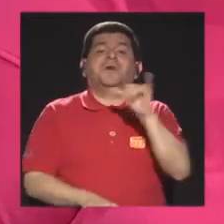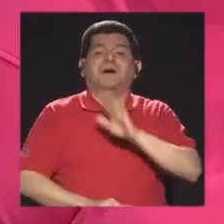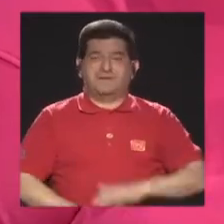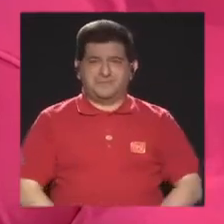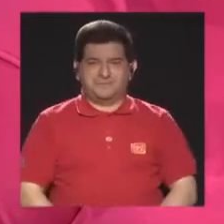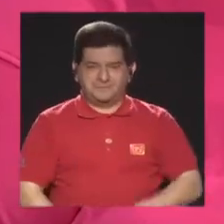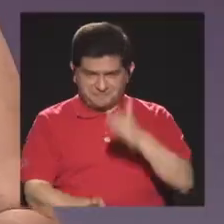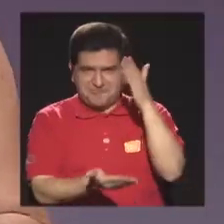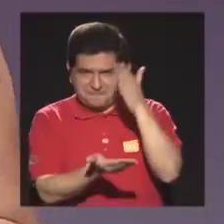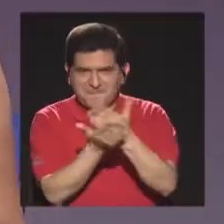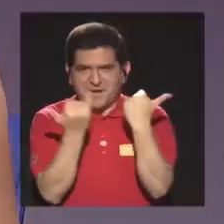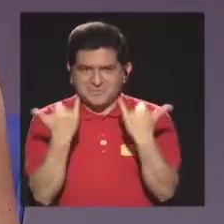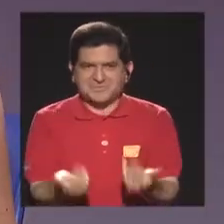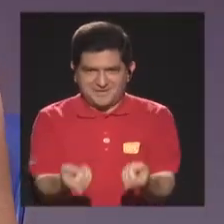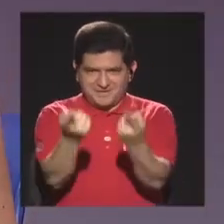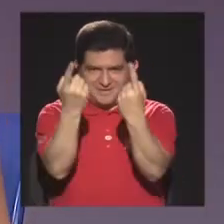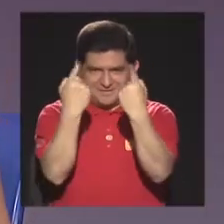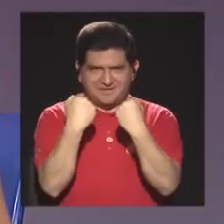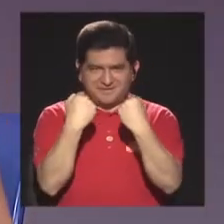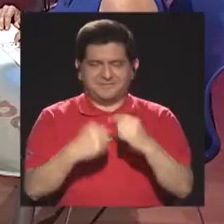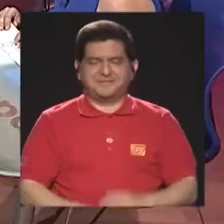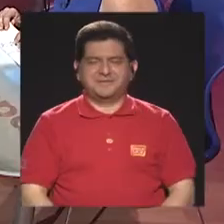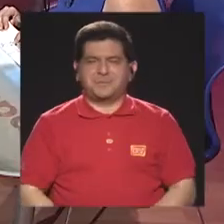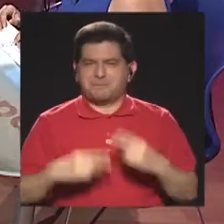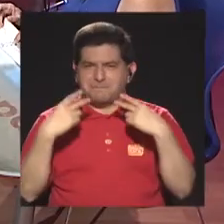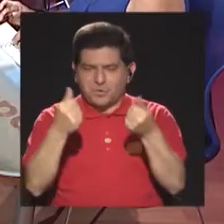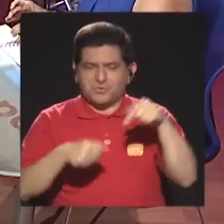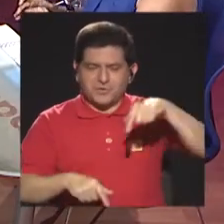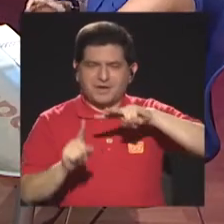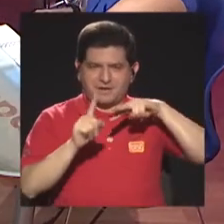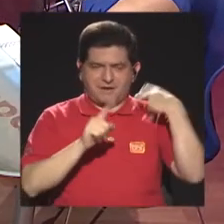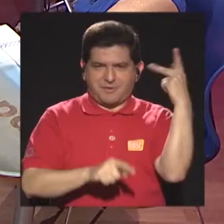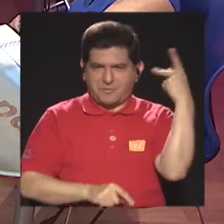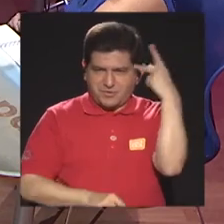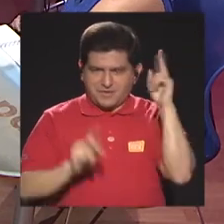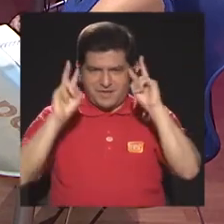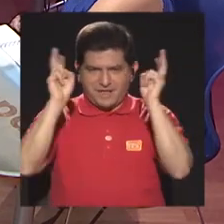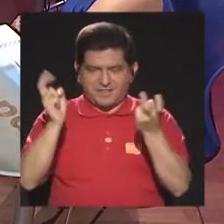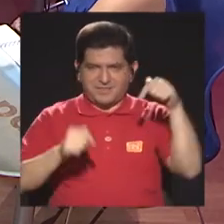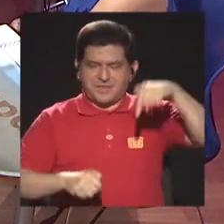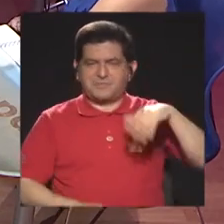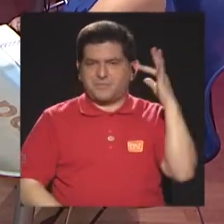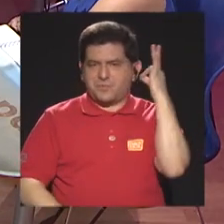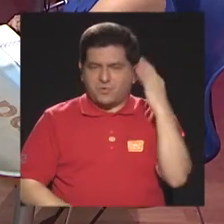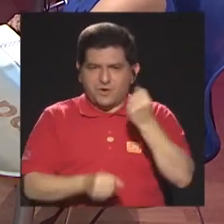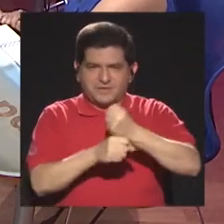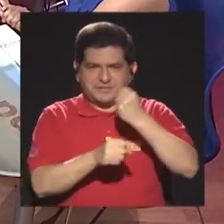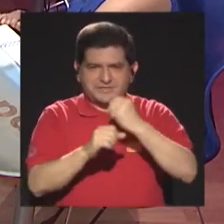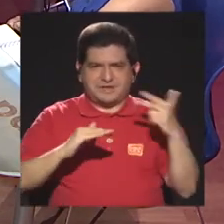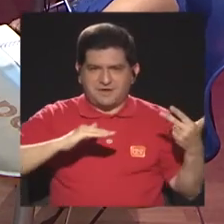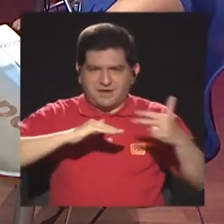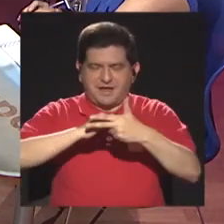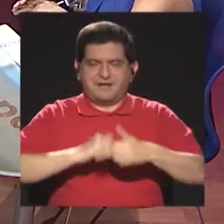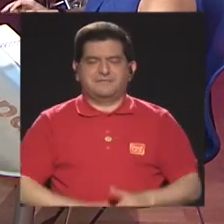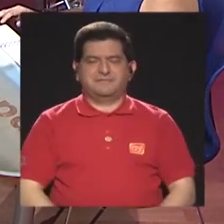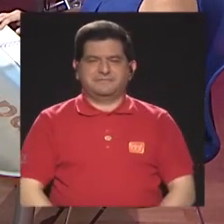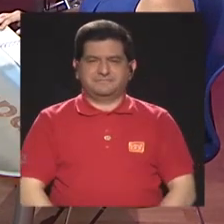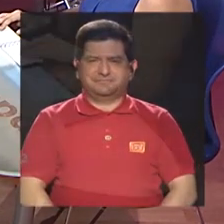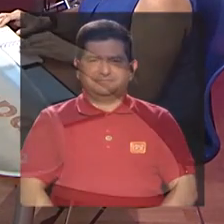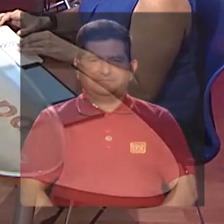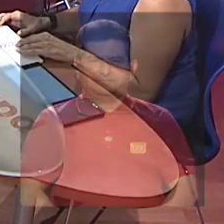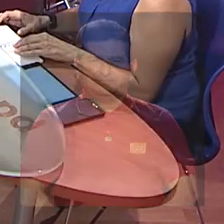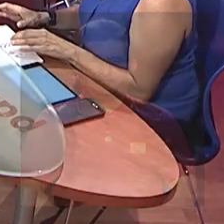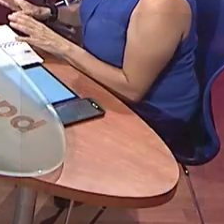Bien, vamos a hacer una pausa y regresamos de inmediato con Miradas Políticas con el tema de hoy, mujeres portuarias en Japtiva.